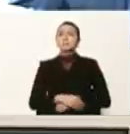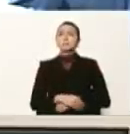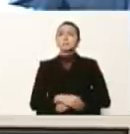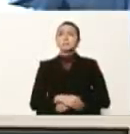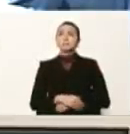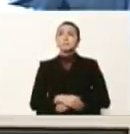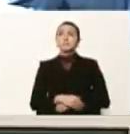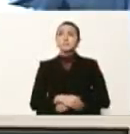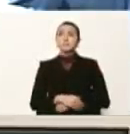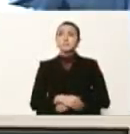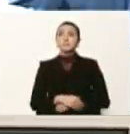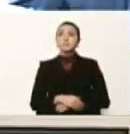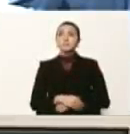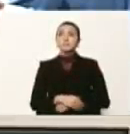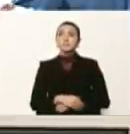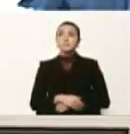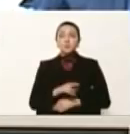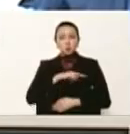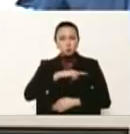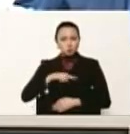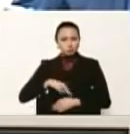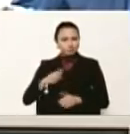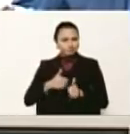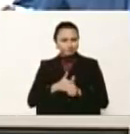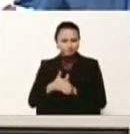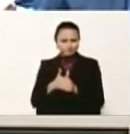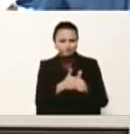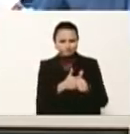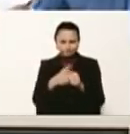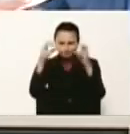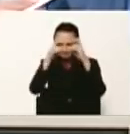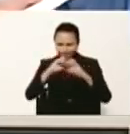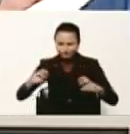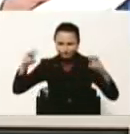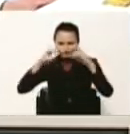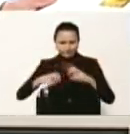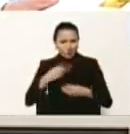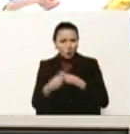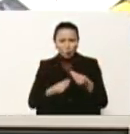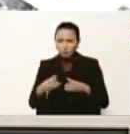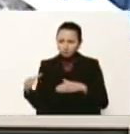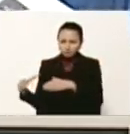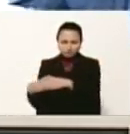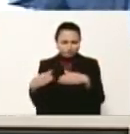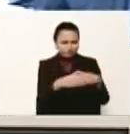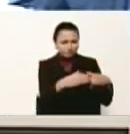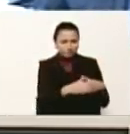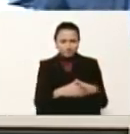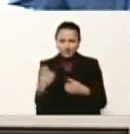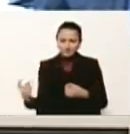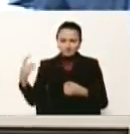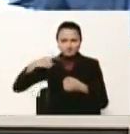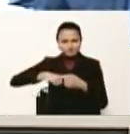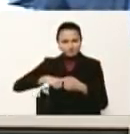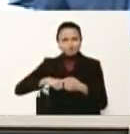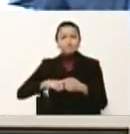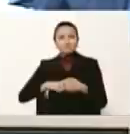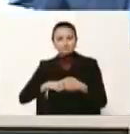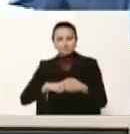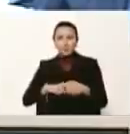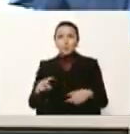Ya nosotros veníamos haciendo seguimiento cómo estos grupos armados habían sido penetrados por el extremismo